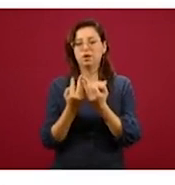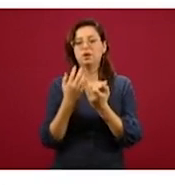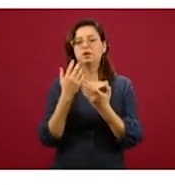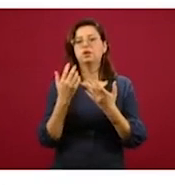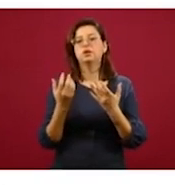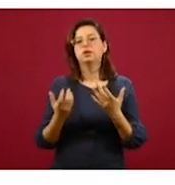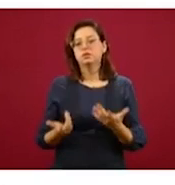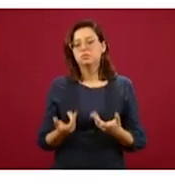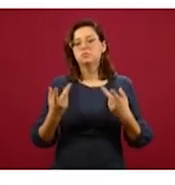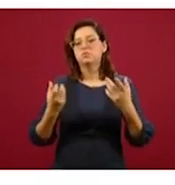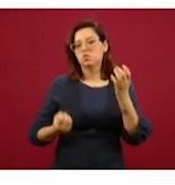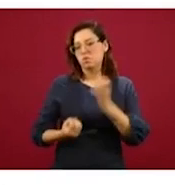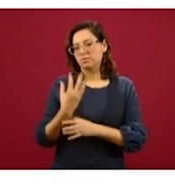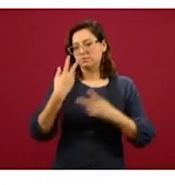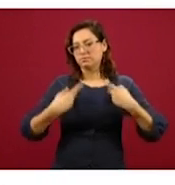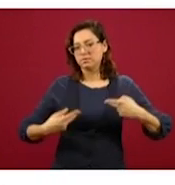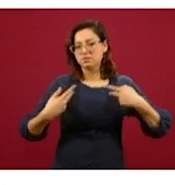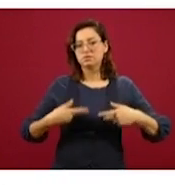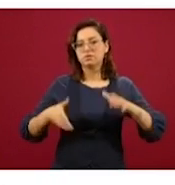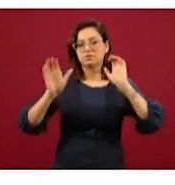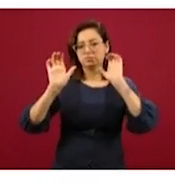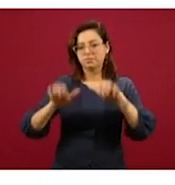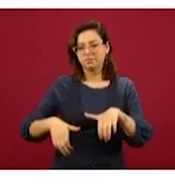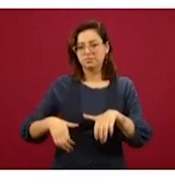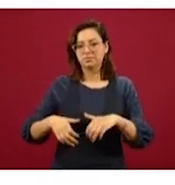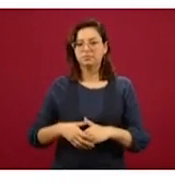recibir población nueva.